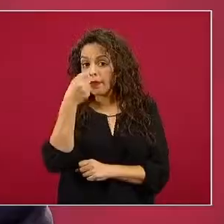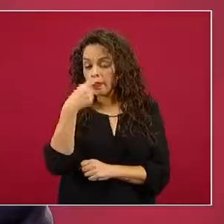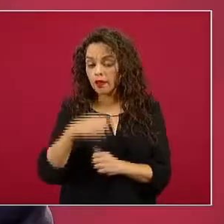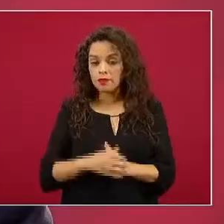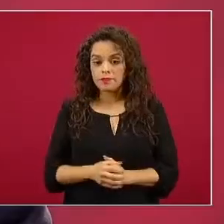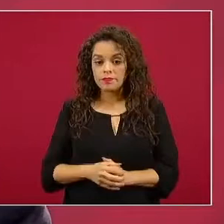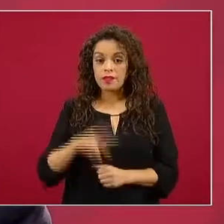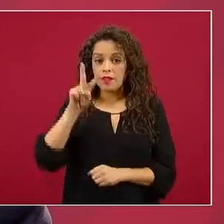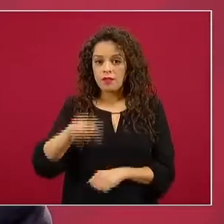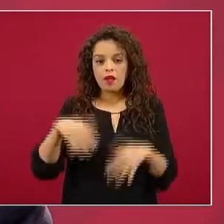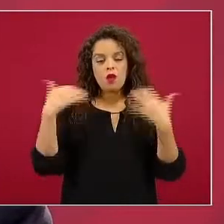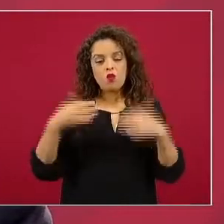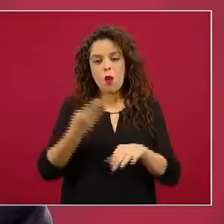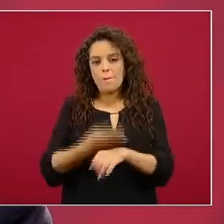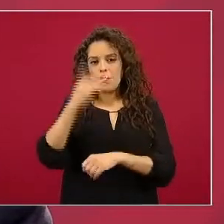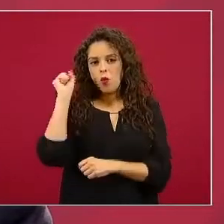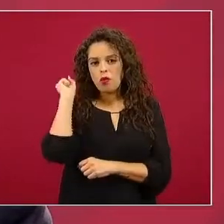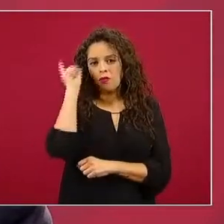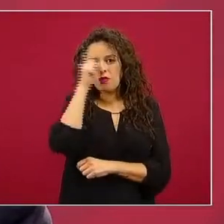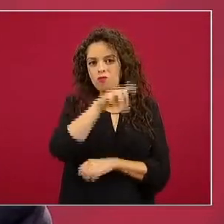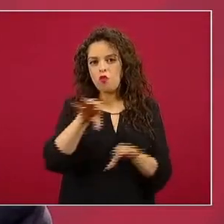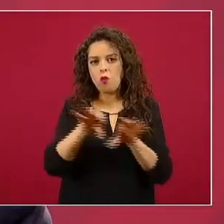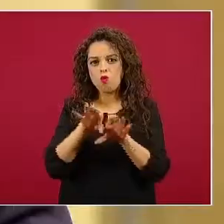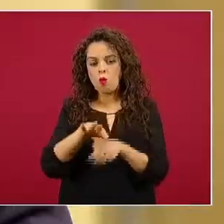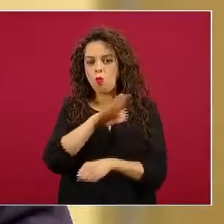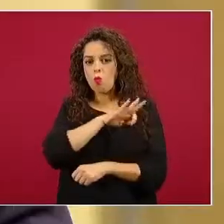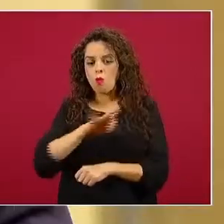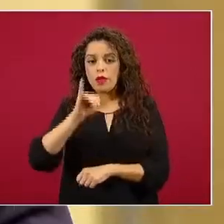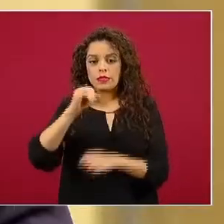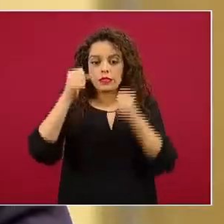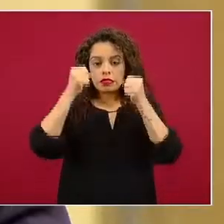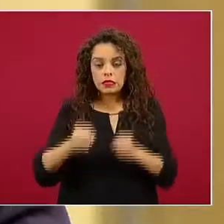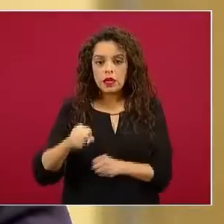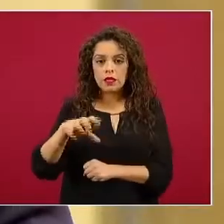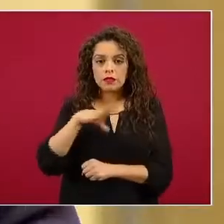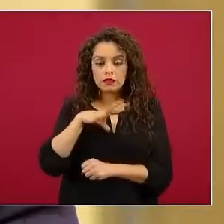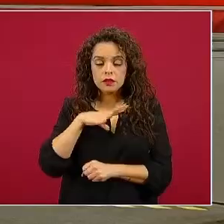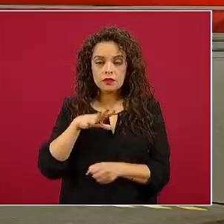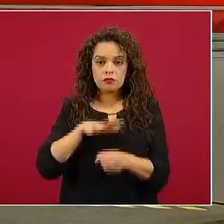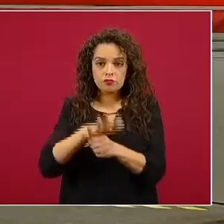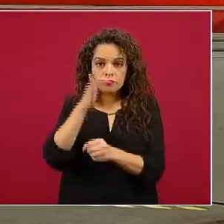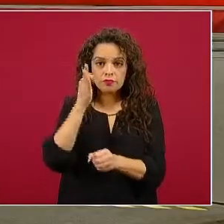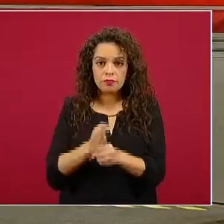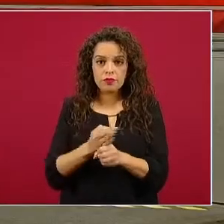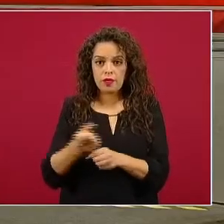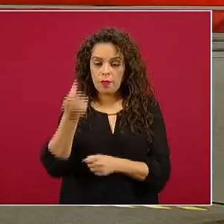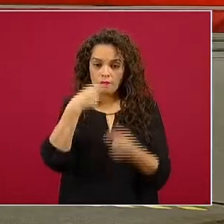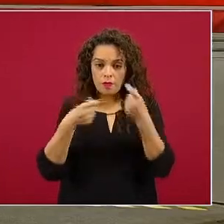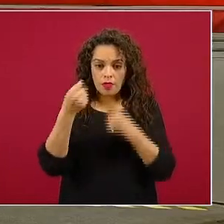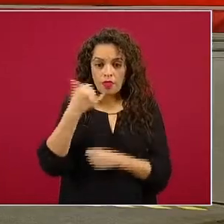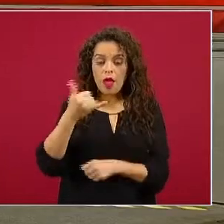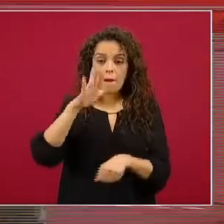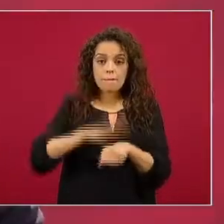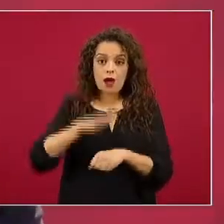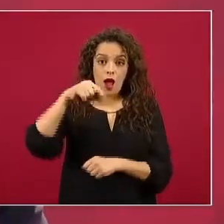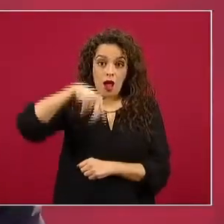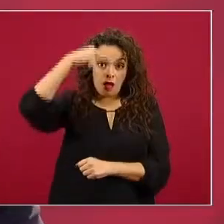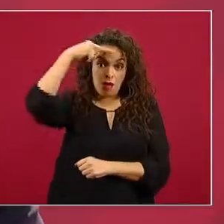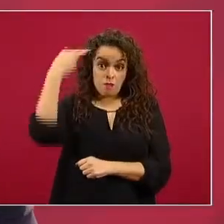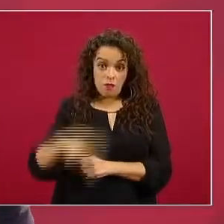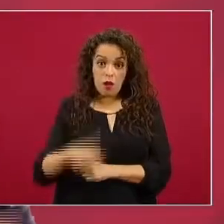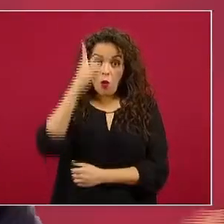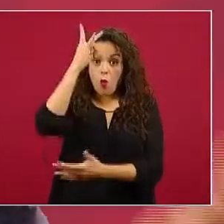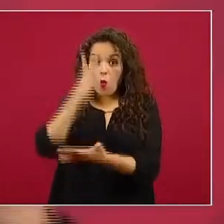sido todo un reto el garantizar la disponibilidad de medicamentos en un mercado mexicano concentrado en una